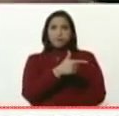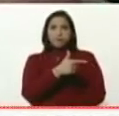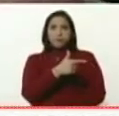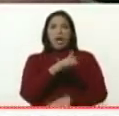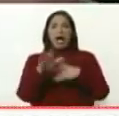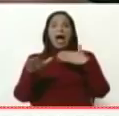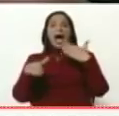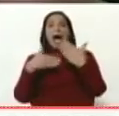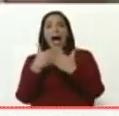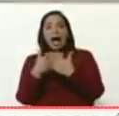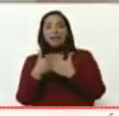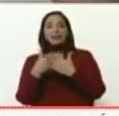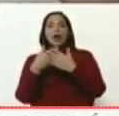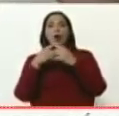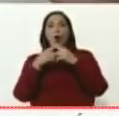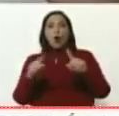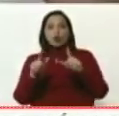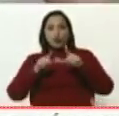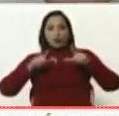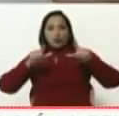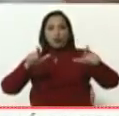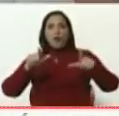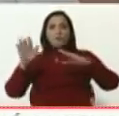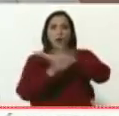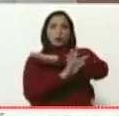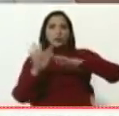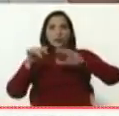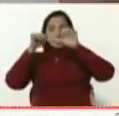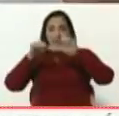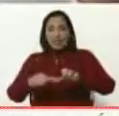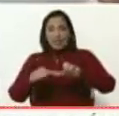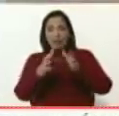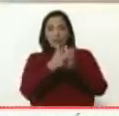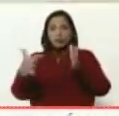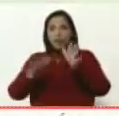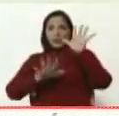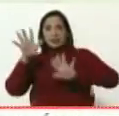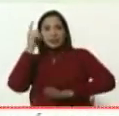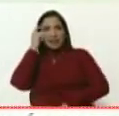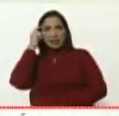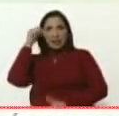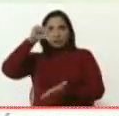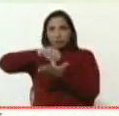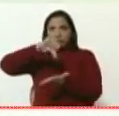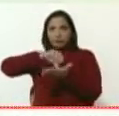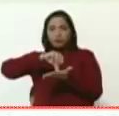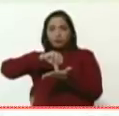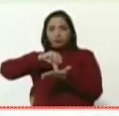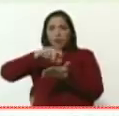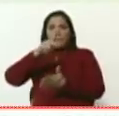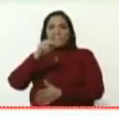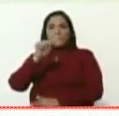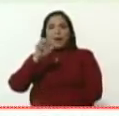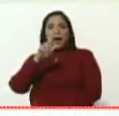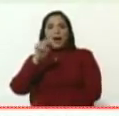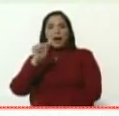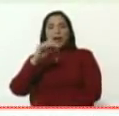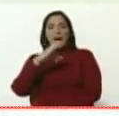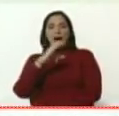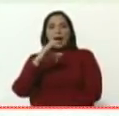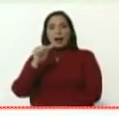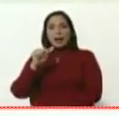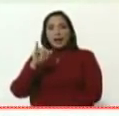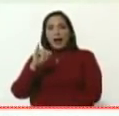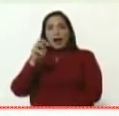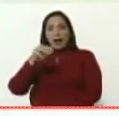localidad fronteriza donde se quedan durante 15 días en la localidad de Paracaima. Se dirigen